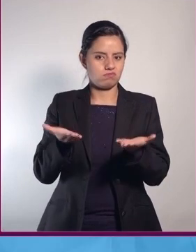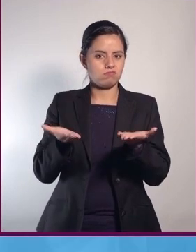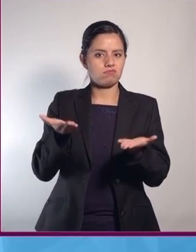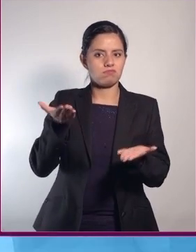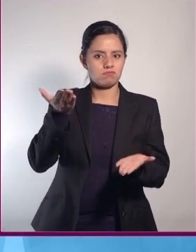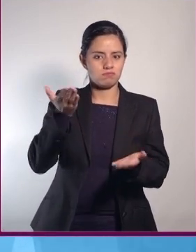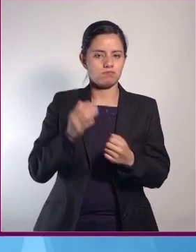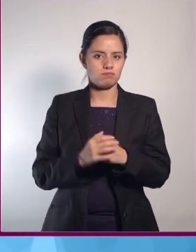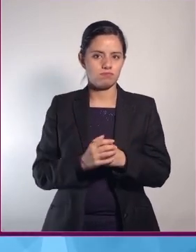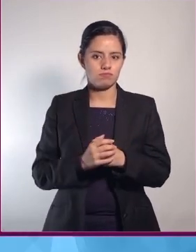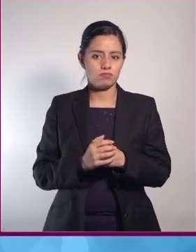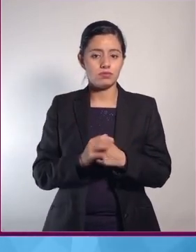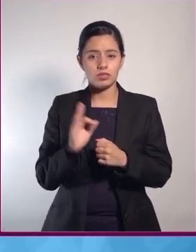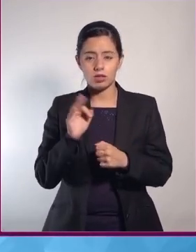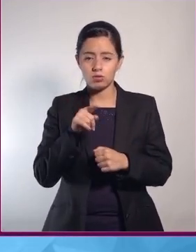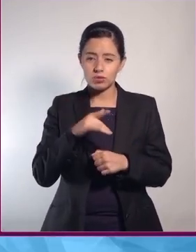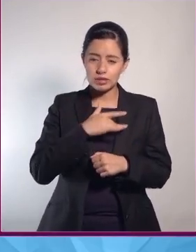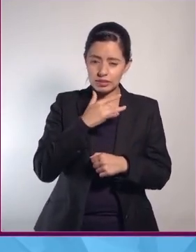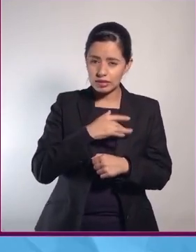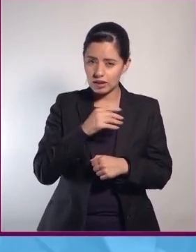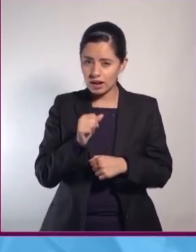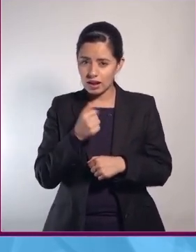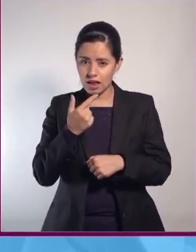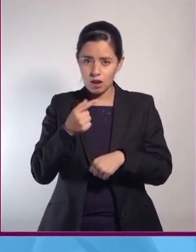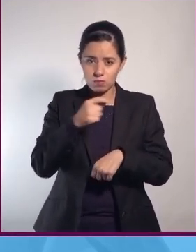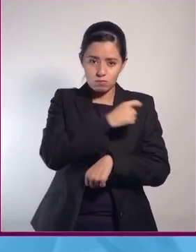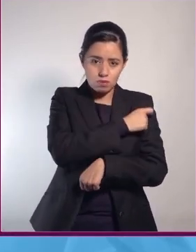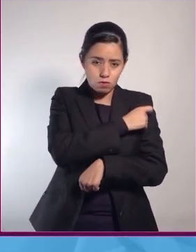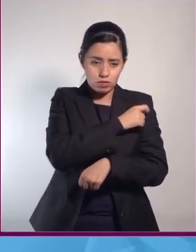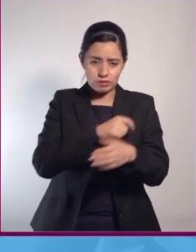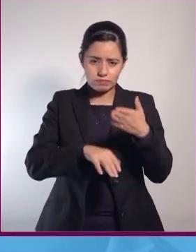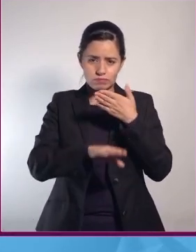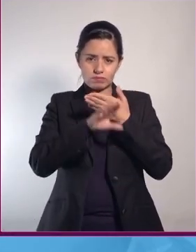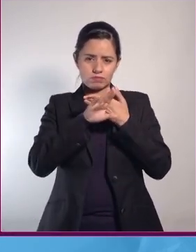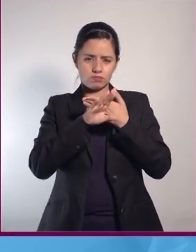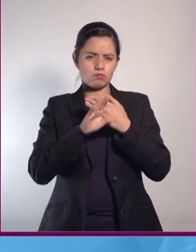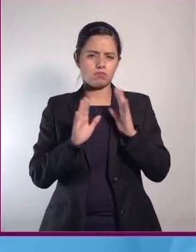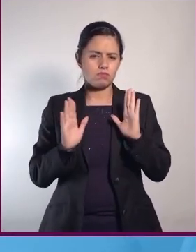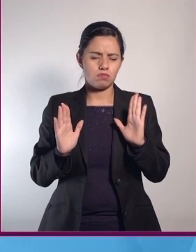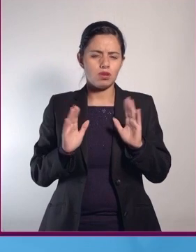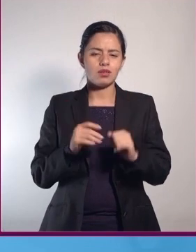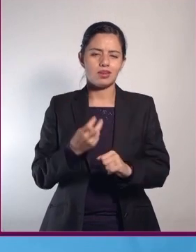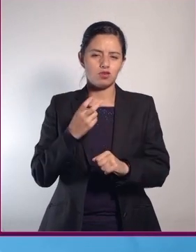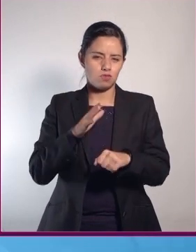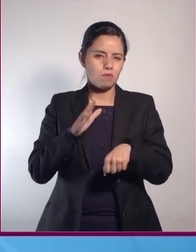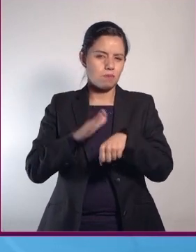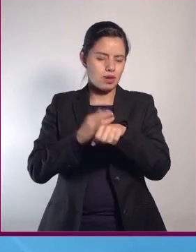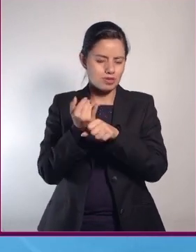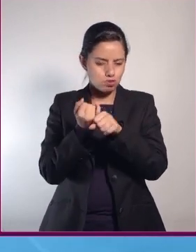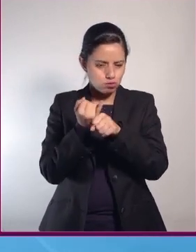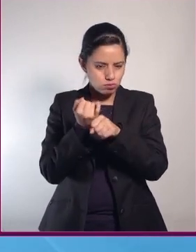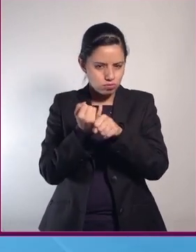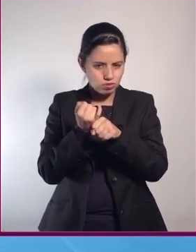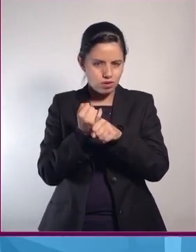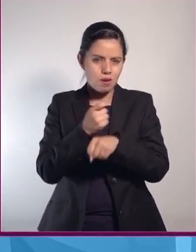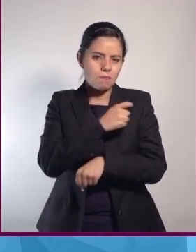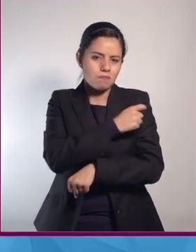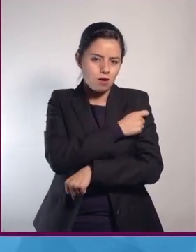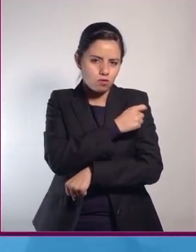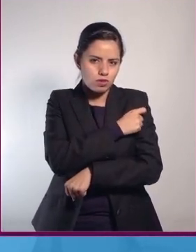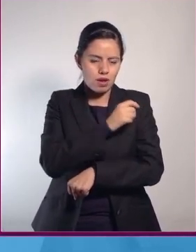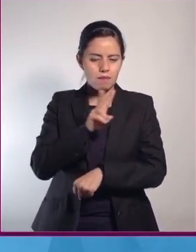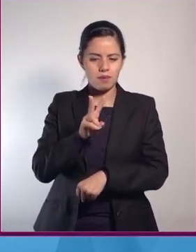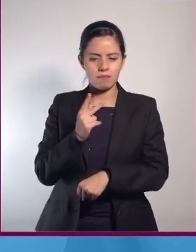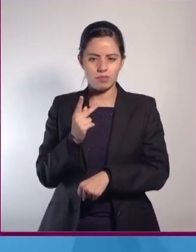el riesgo de cualquier reacción no deseada. Desde entonces se han llevado a cabo muchos otros estudios sobre la vacuna contra el